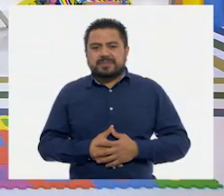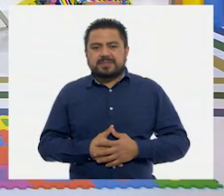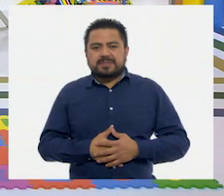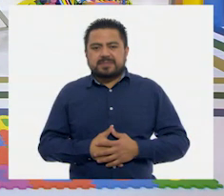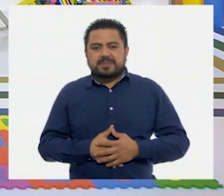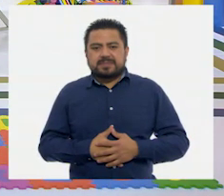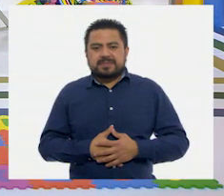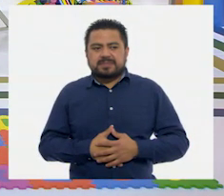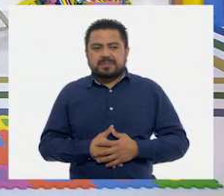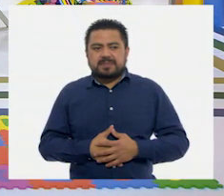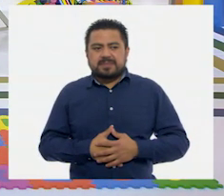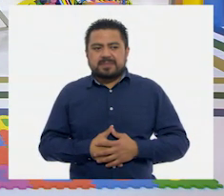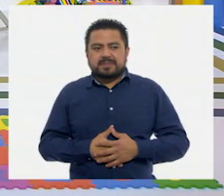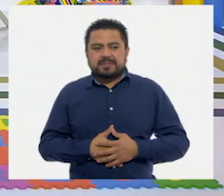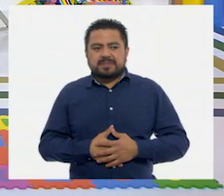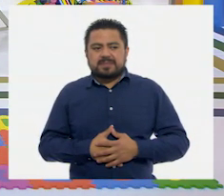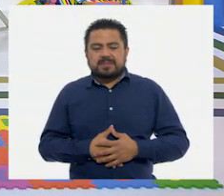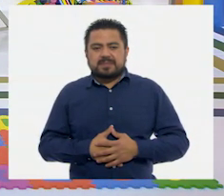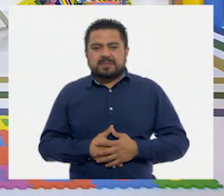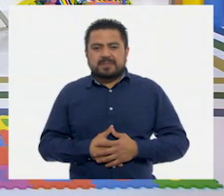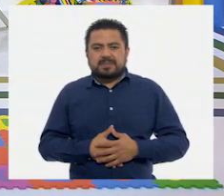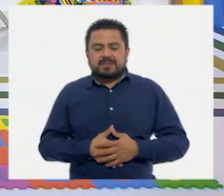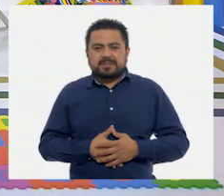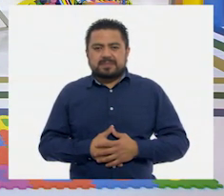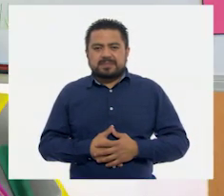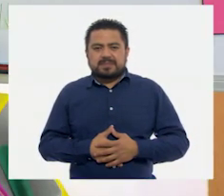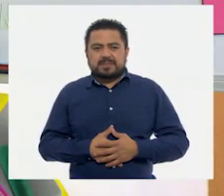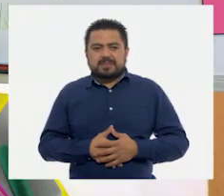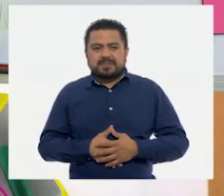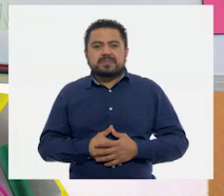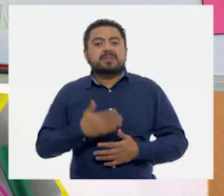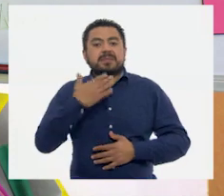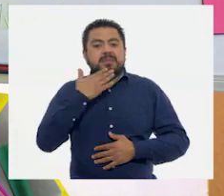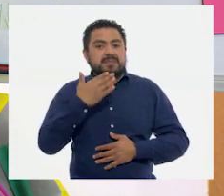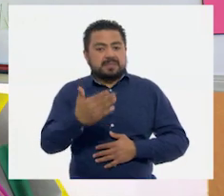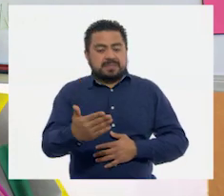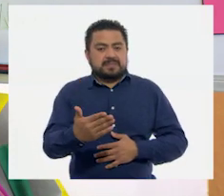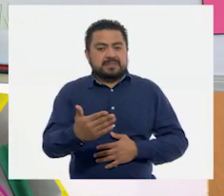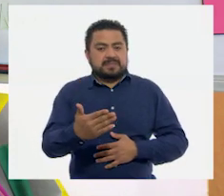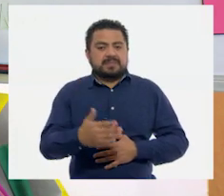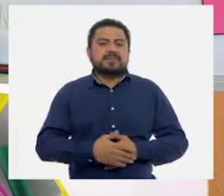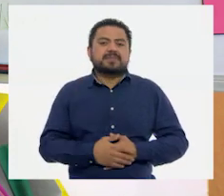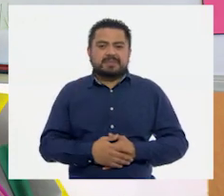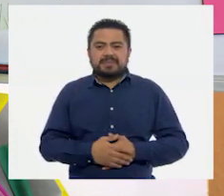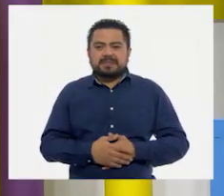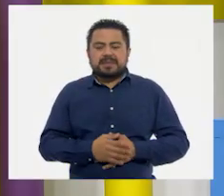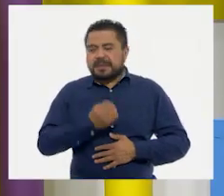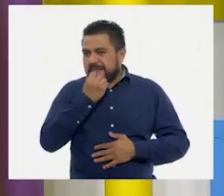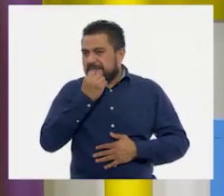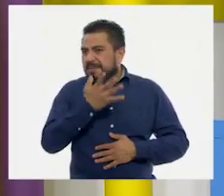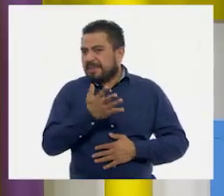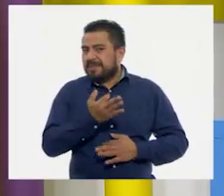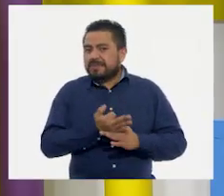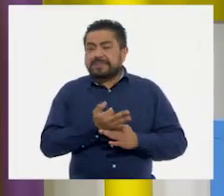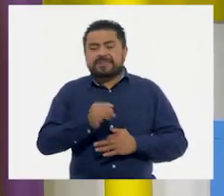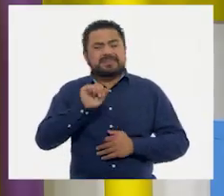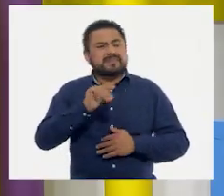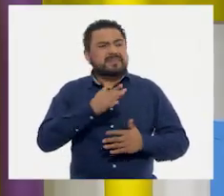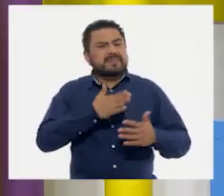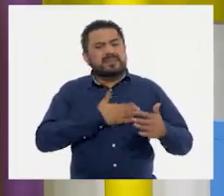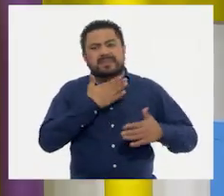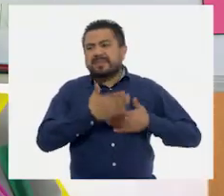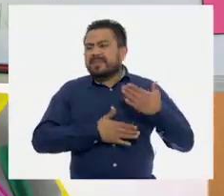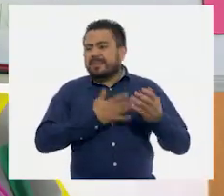Muy bien. Estuvo padrísimo, ¿verdad? Sí, muy